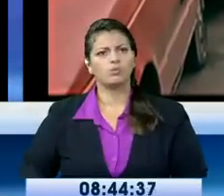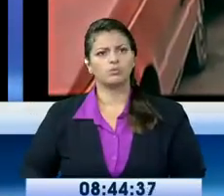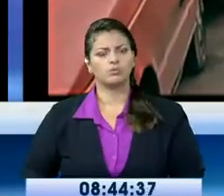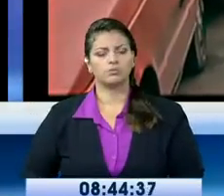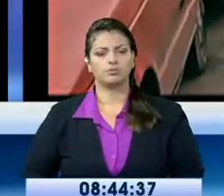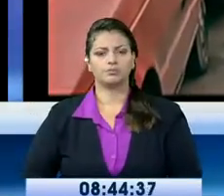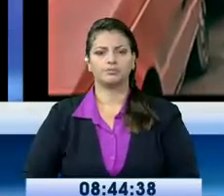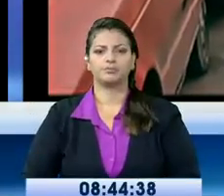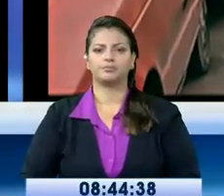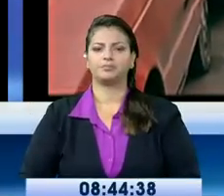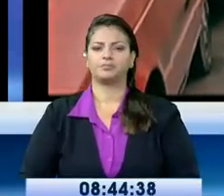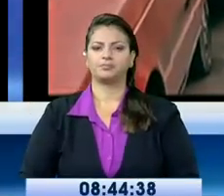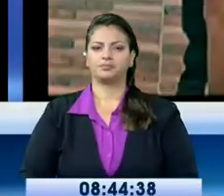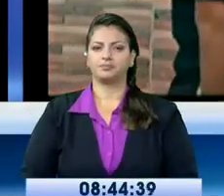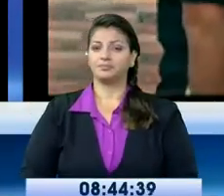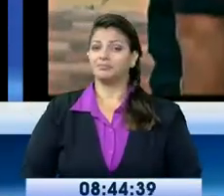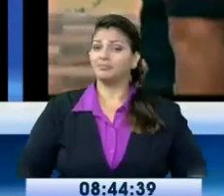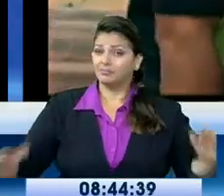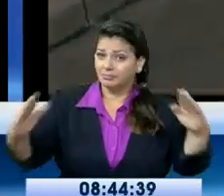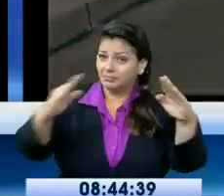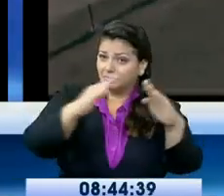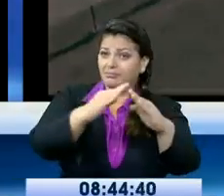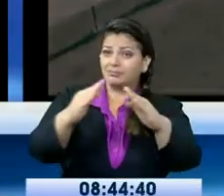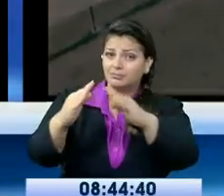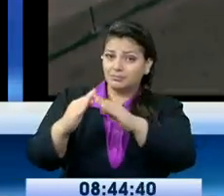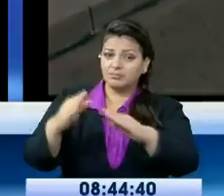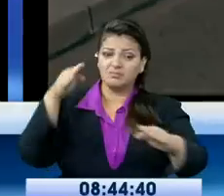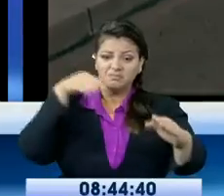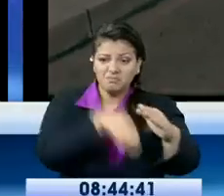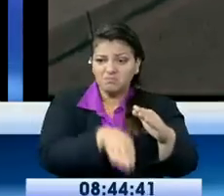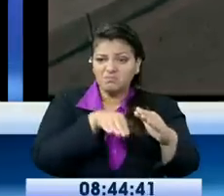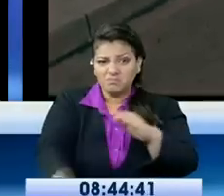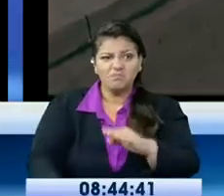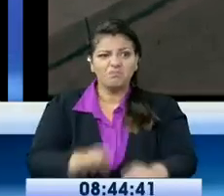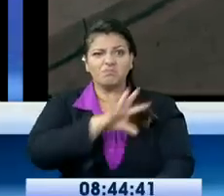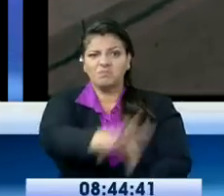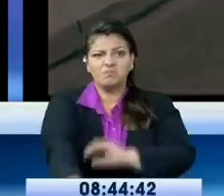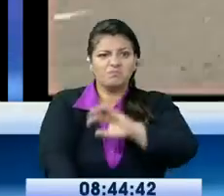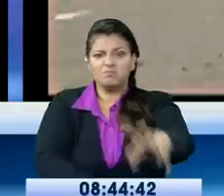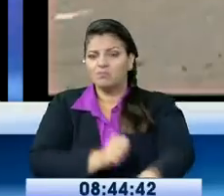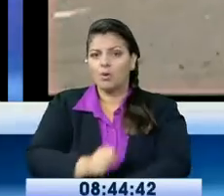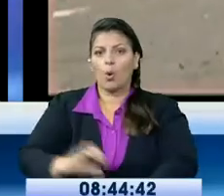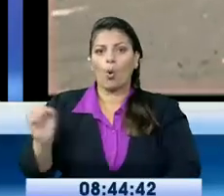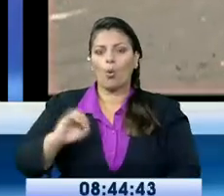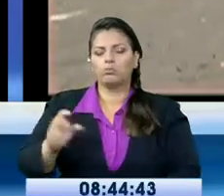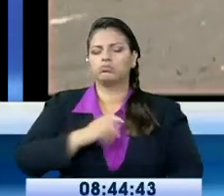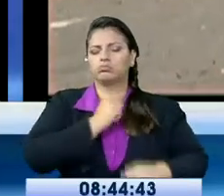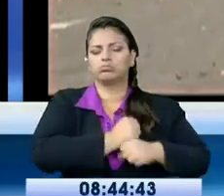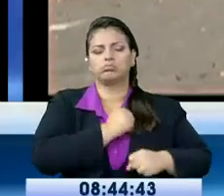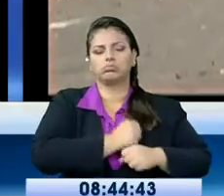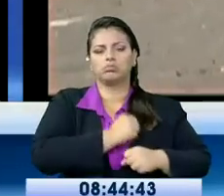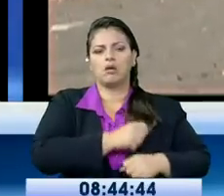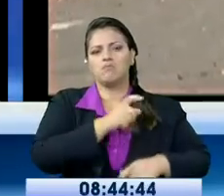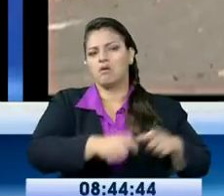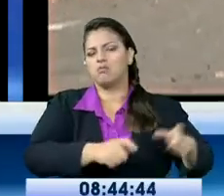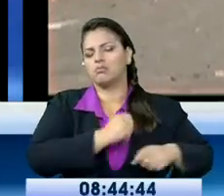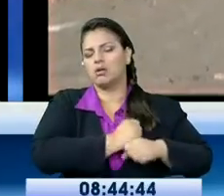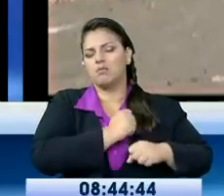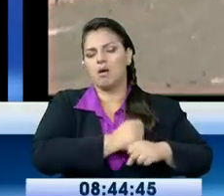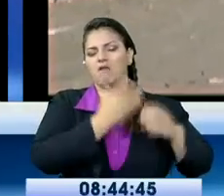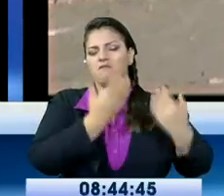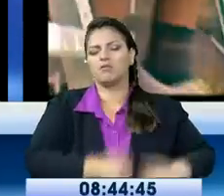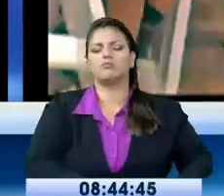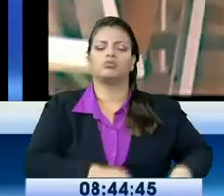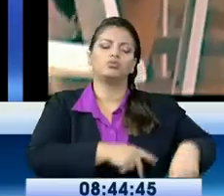roban en las casas, se meten a las casas, sino que también vienen en moto. La gente que viene del trabajo viene y va caminando por aquí,